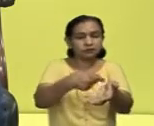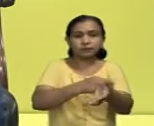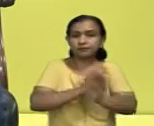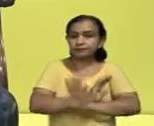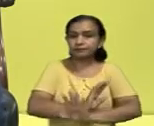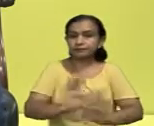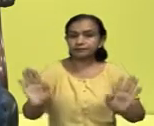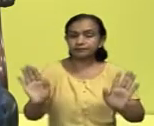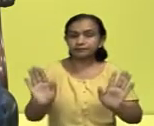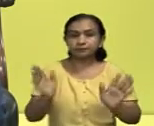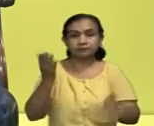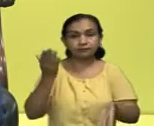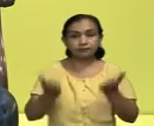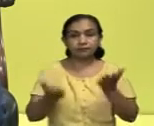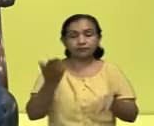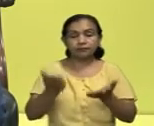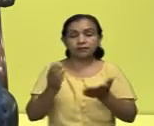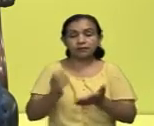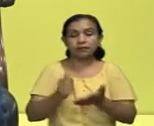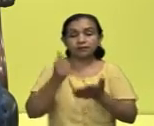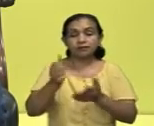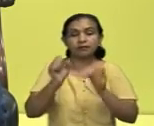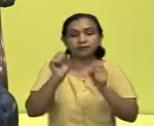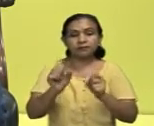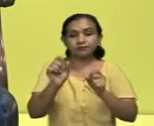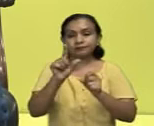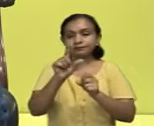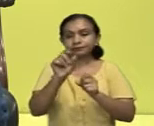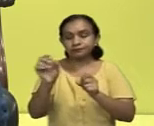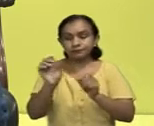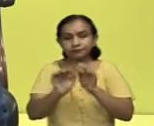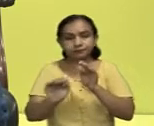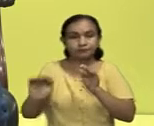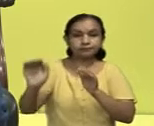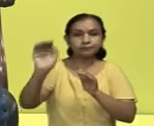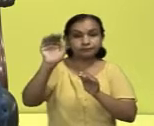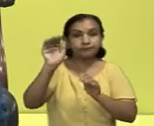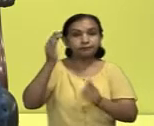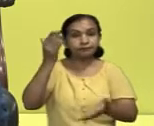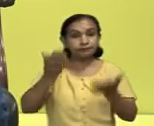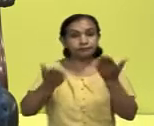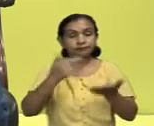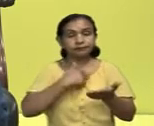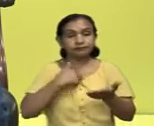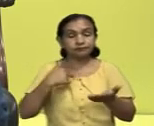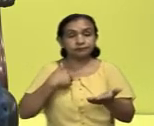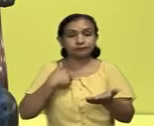principalmente, claro. Que al día siguiente puede aumentar a 100.000 solo con suero, porque eso genera